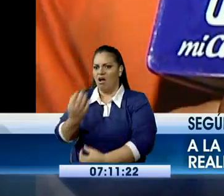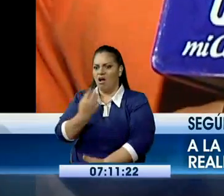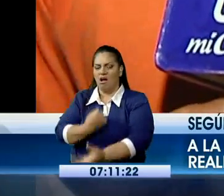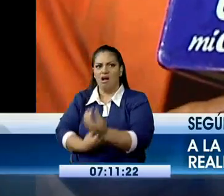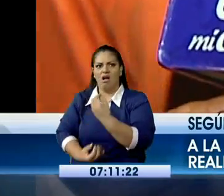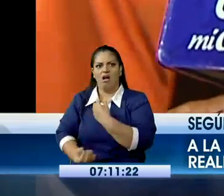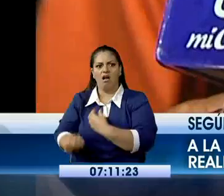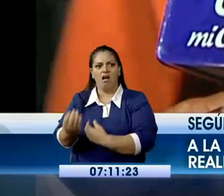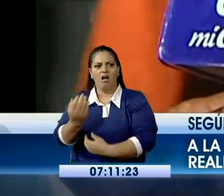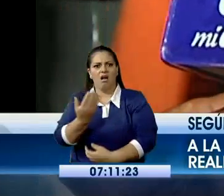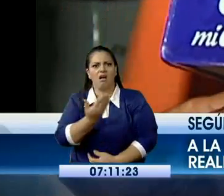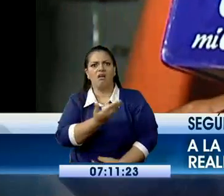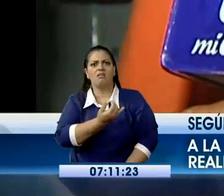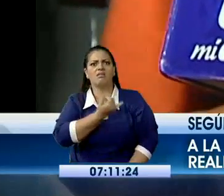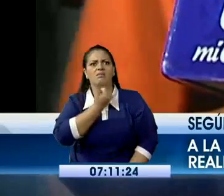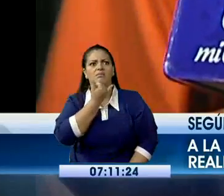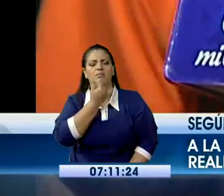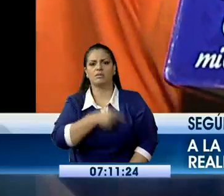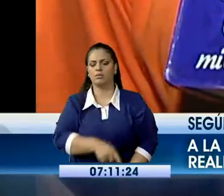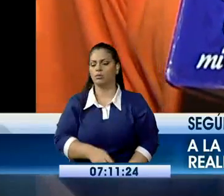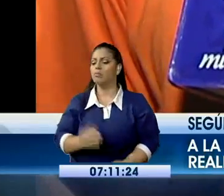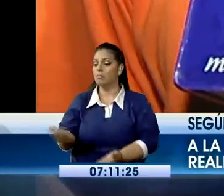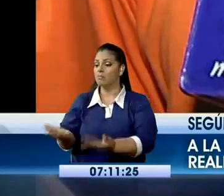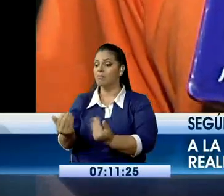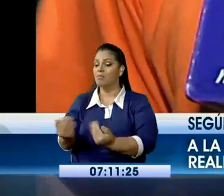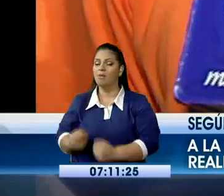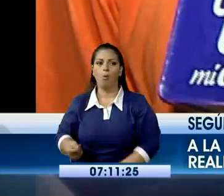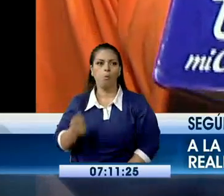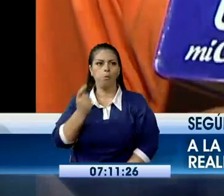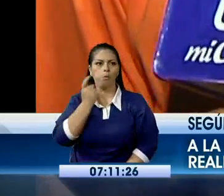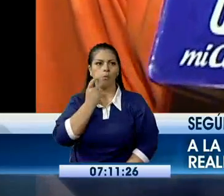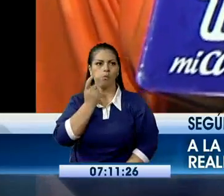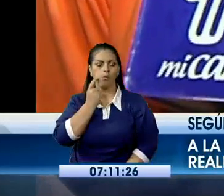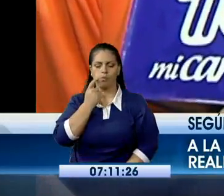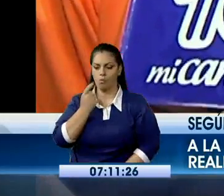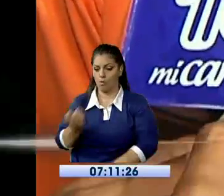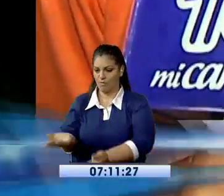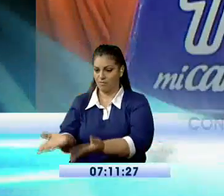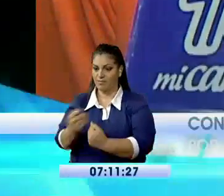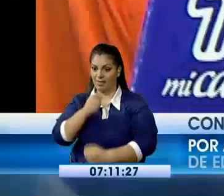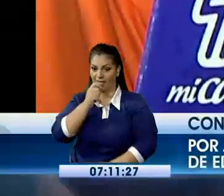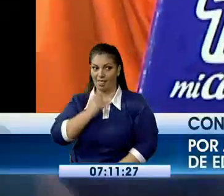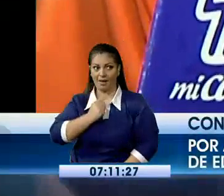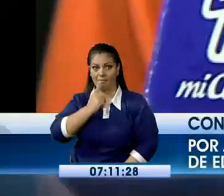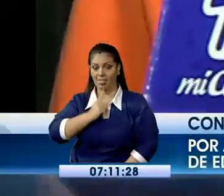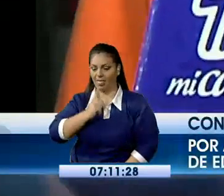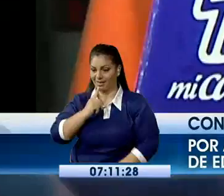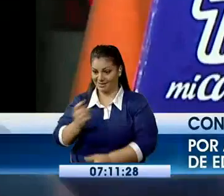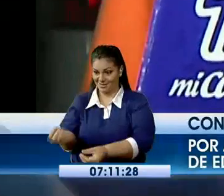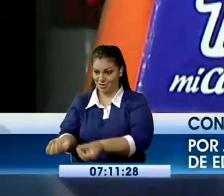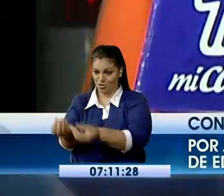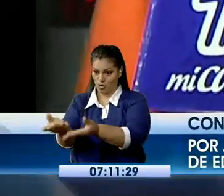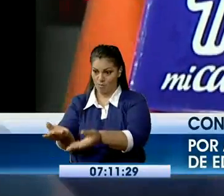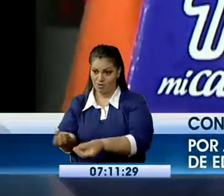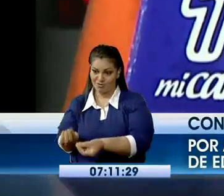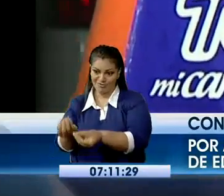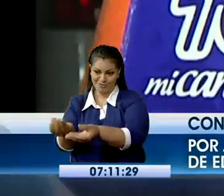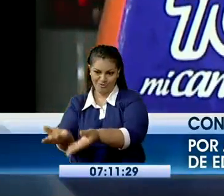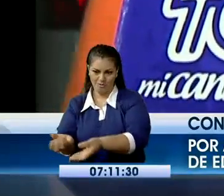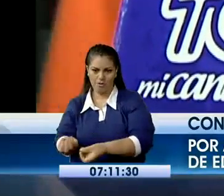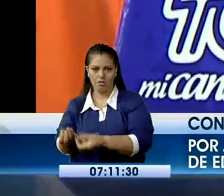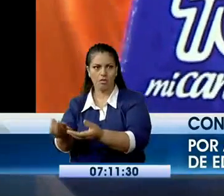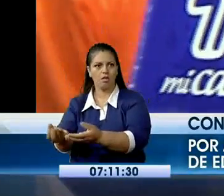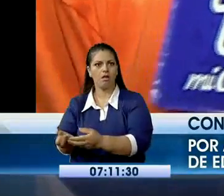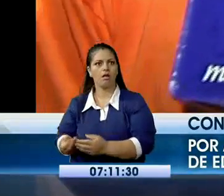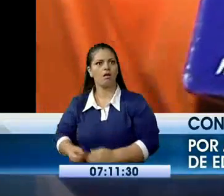haciendo era a base de caramelo y de que helado que le ha estado dando él. A él. Sí, con engaño. ¿Él se portaba